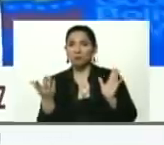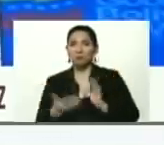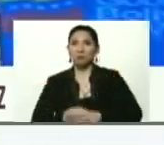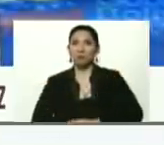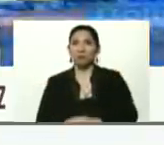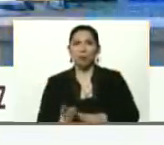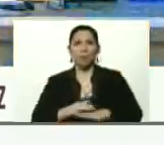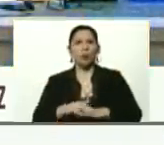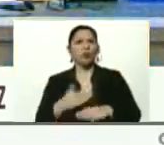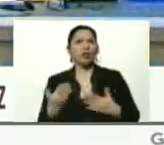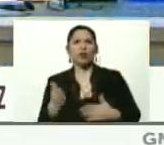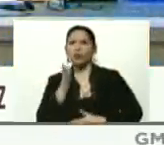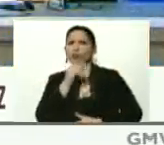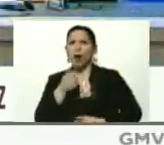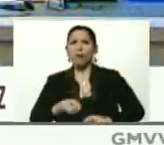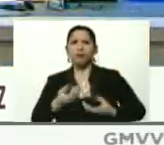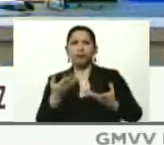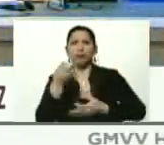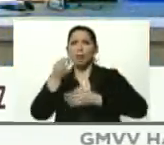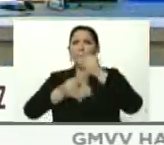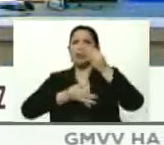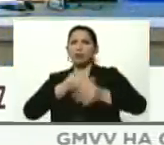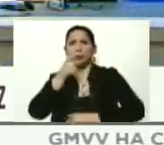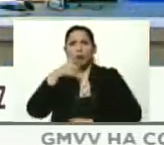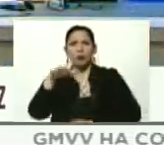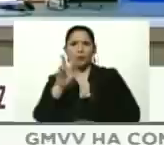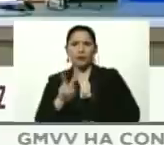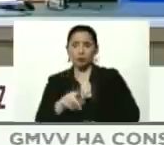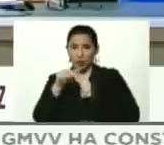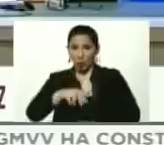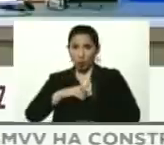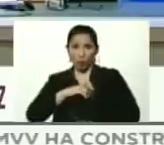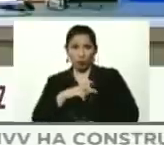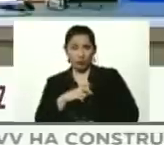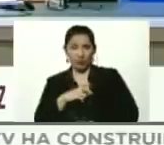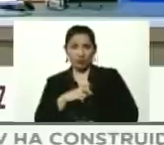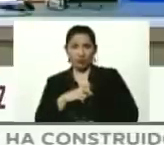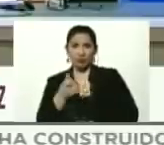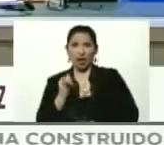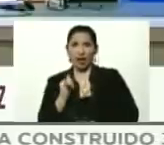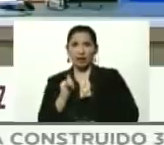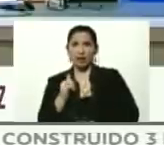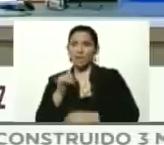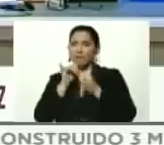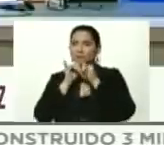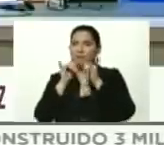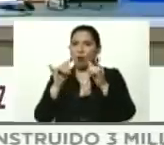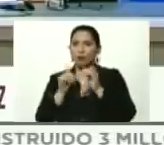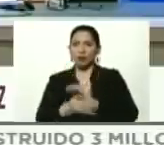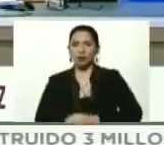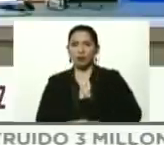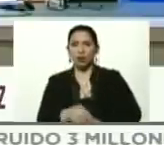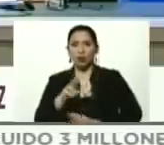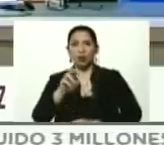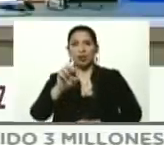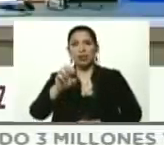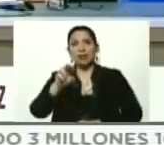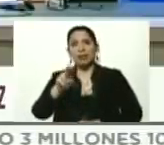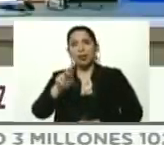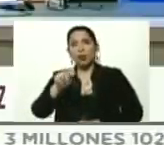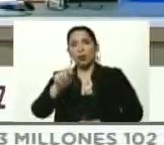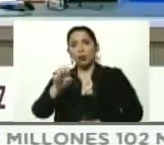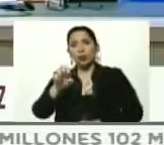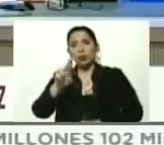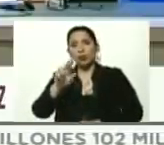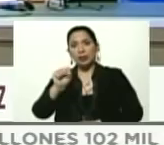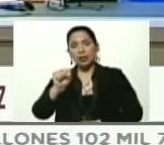¿Por qué no han dado explicación al pueblo de Venezuela? Hoy, curiosamente, aparece una noticia en la agencia Reuters.